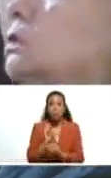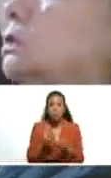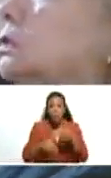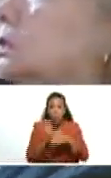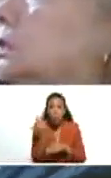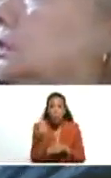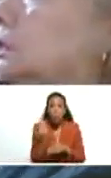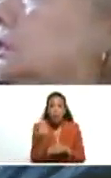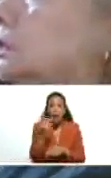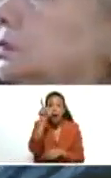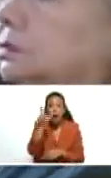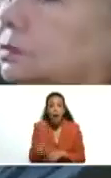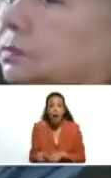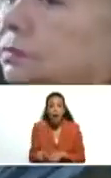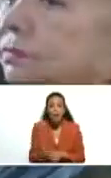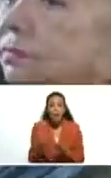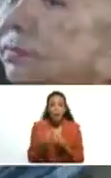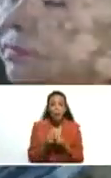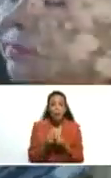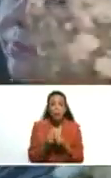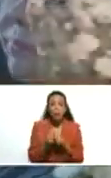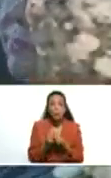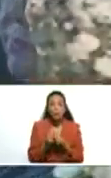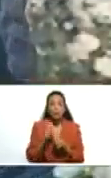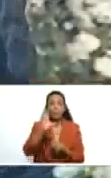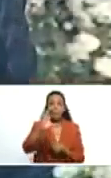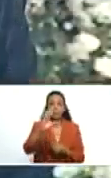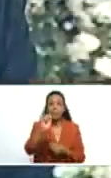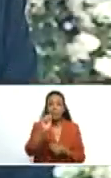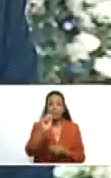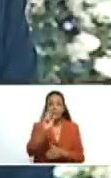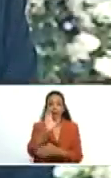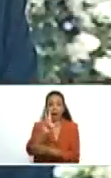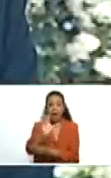1999. Ahí está Castro Soteldo con sus canas.